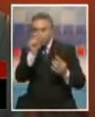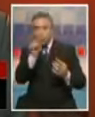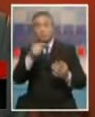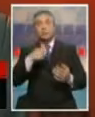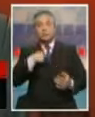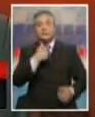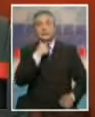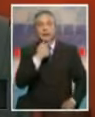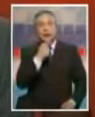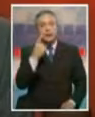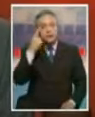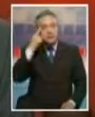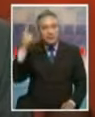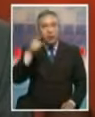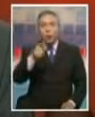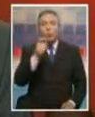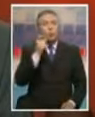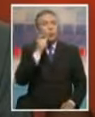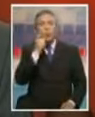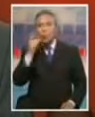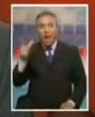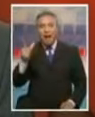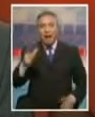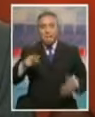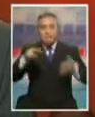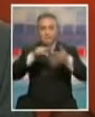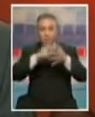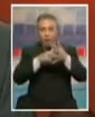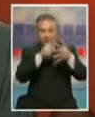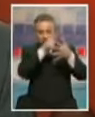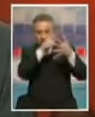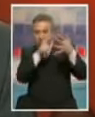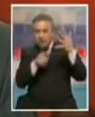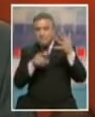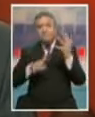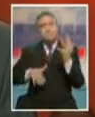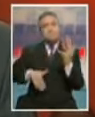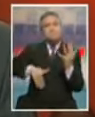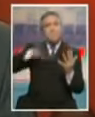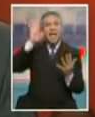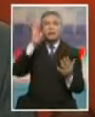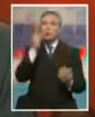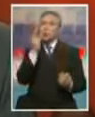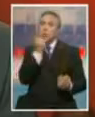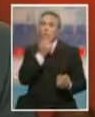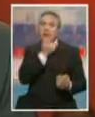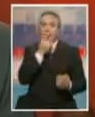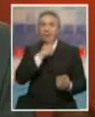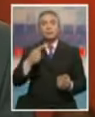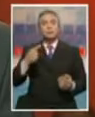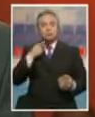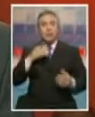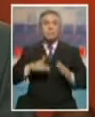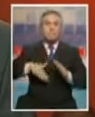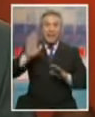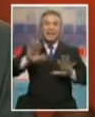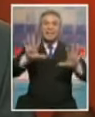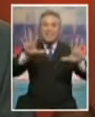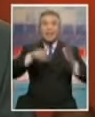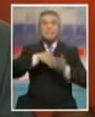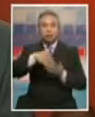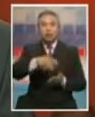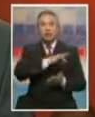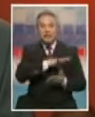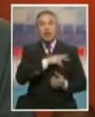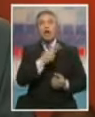para ustedes el problema más grave, más urgente, que afecta a los más de 10 millones de chilenos que viven